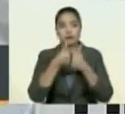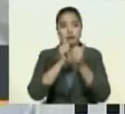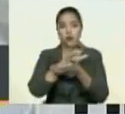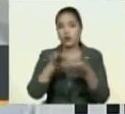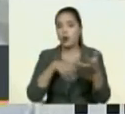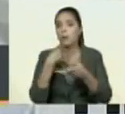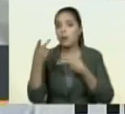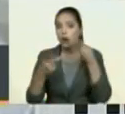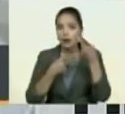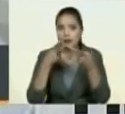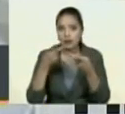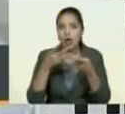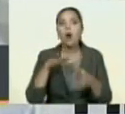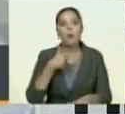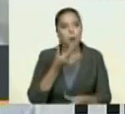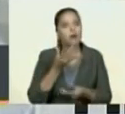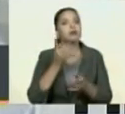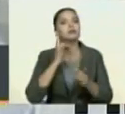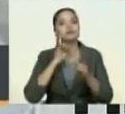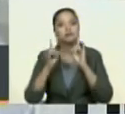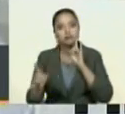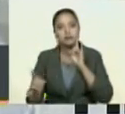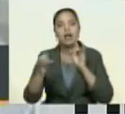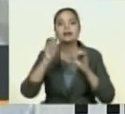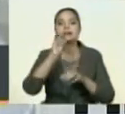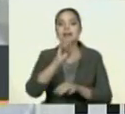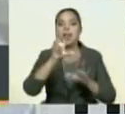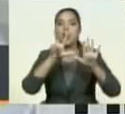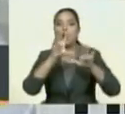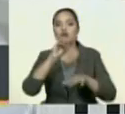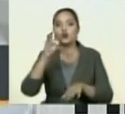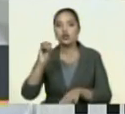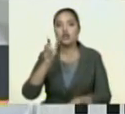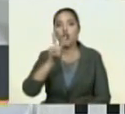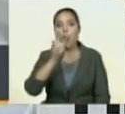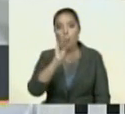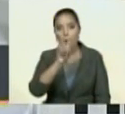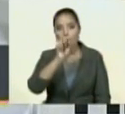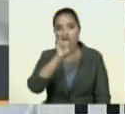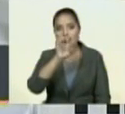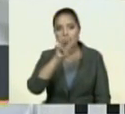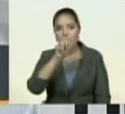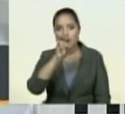violencia política, pueden llamar al 0800 Votemos, que esto es